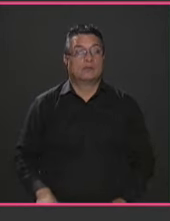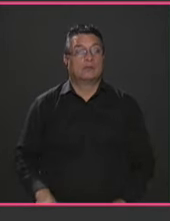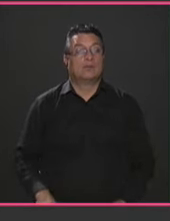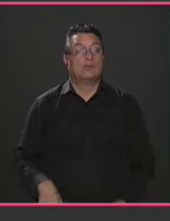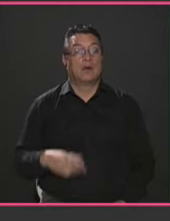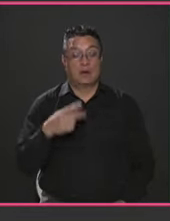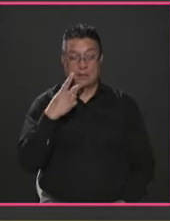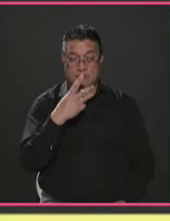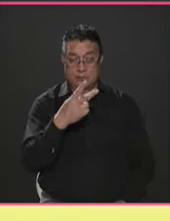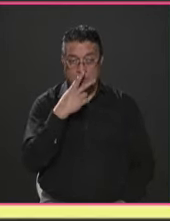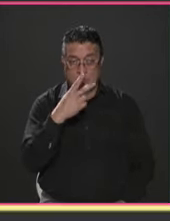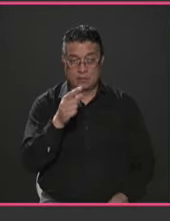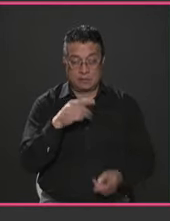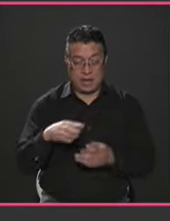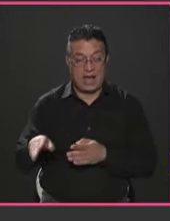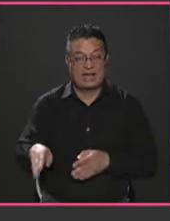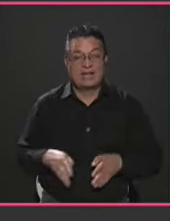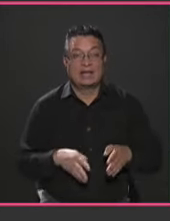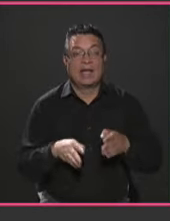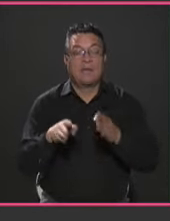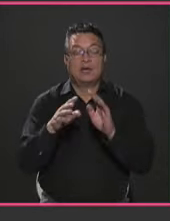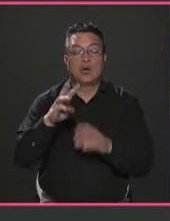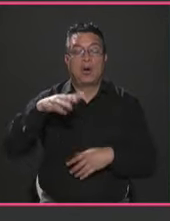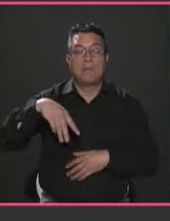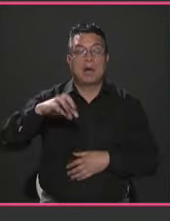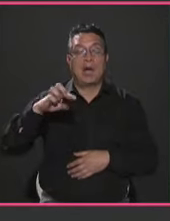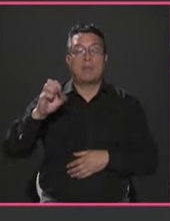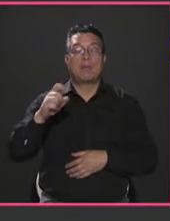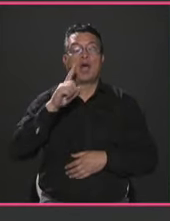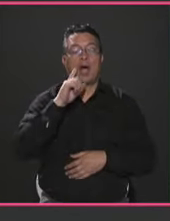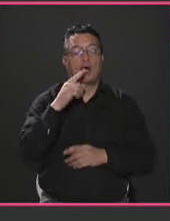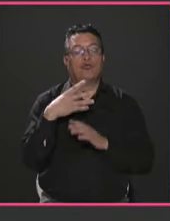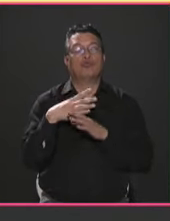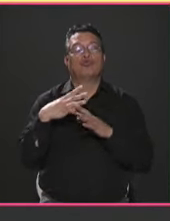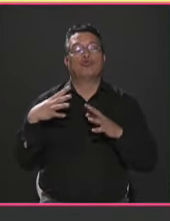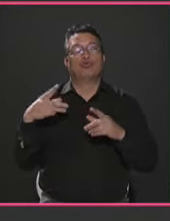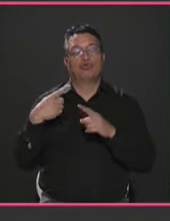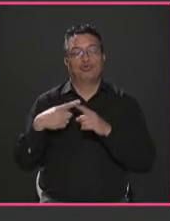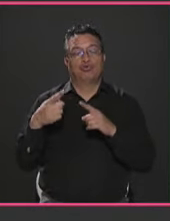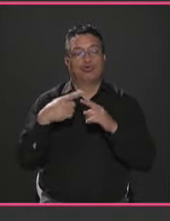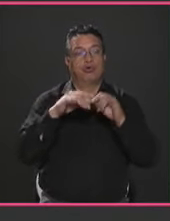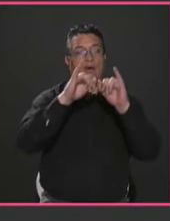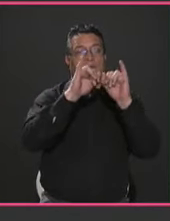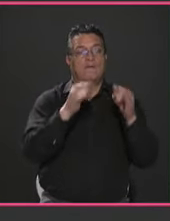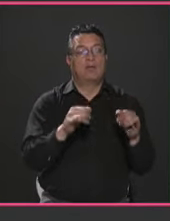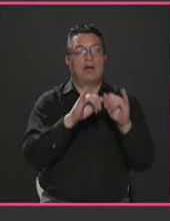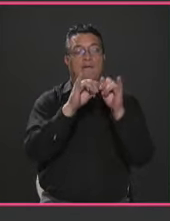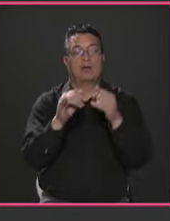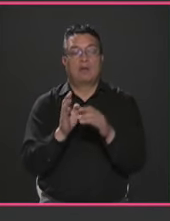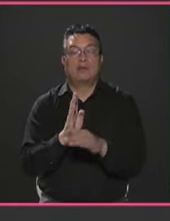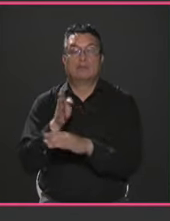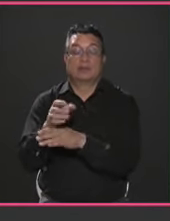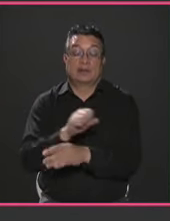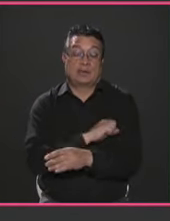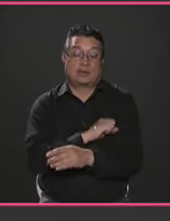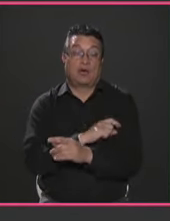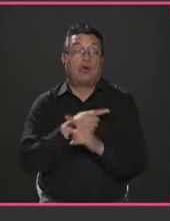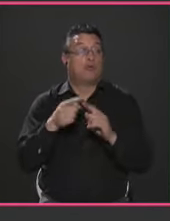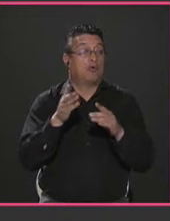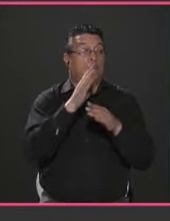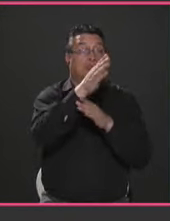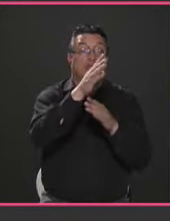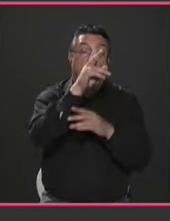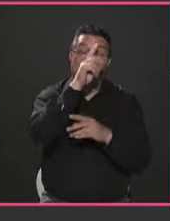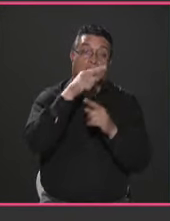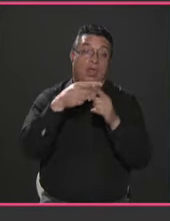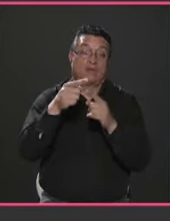Y empezamos a encontrar los caminos en el mapa pero Hay muchas formas de como hay muchas foras de ir a Santiago y a otras partes hay